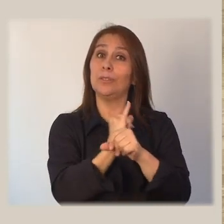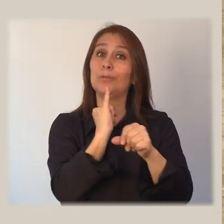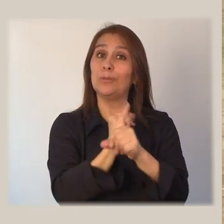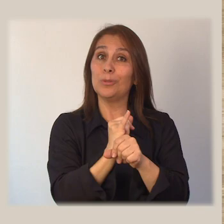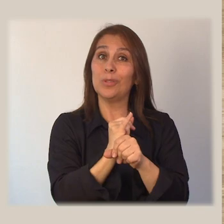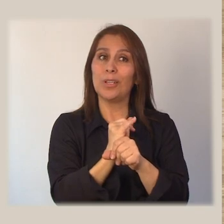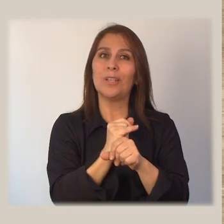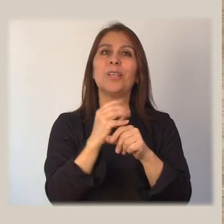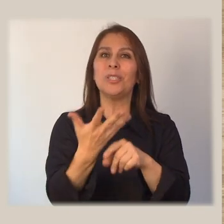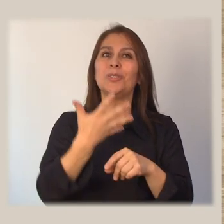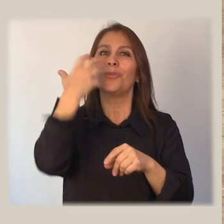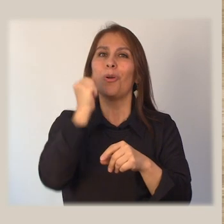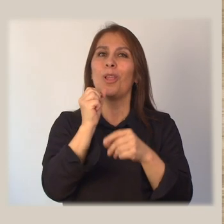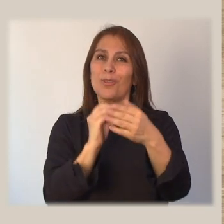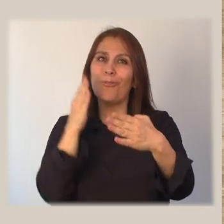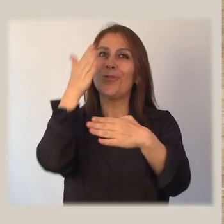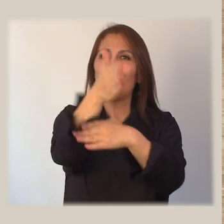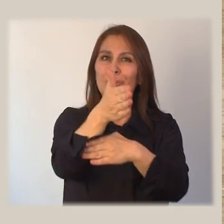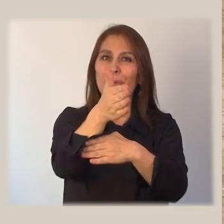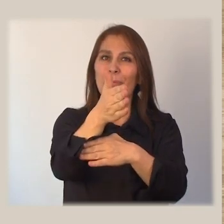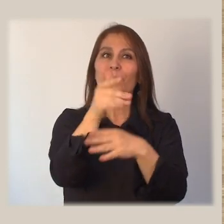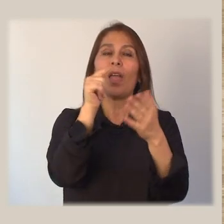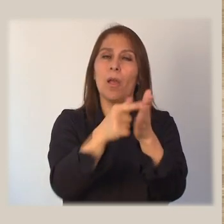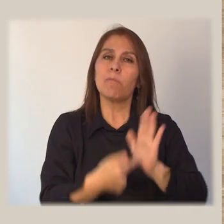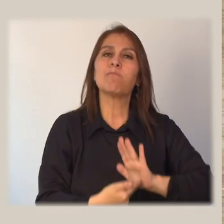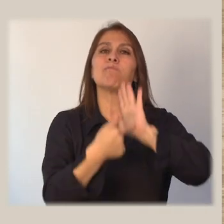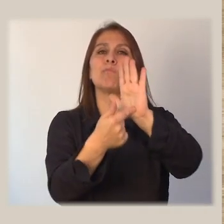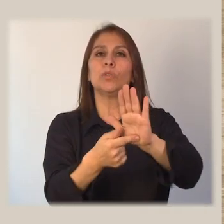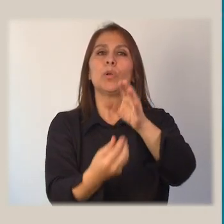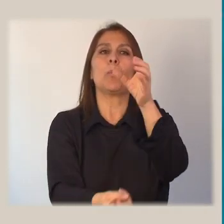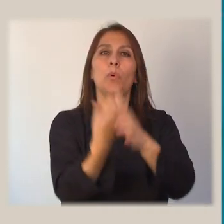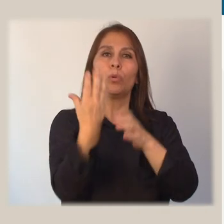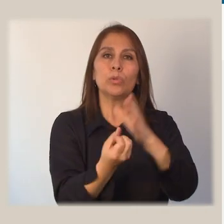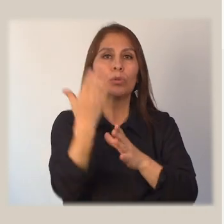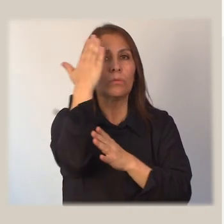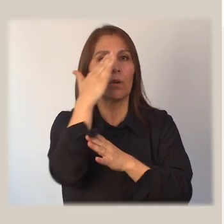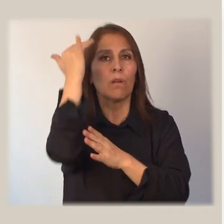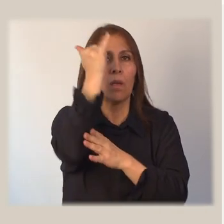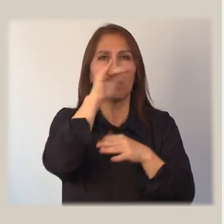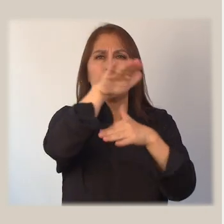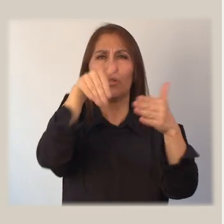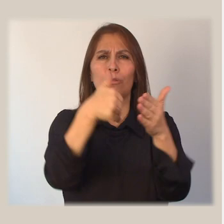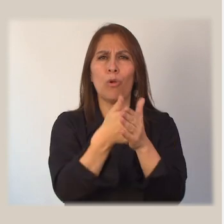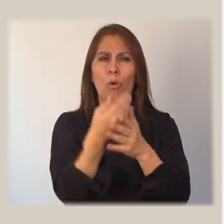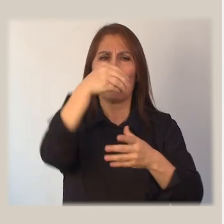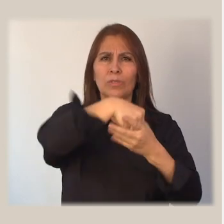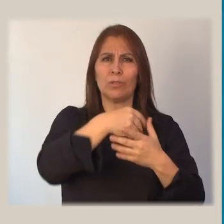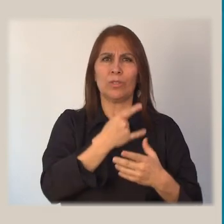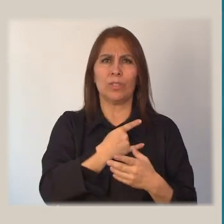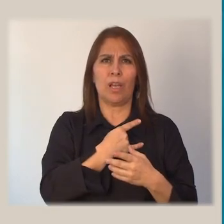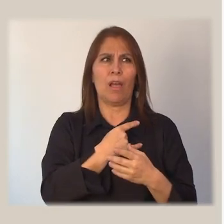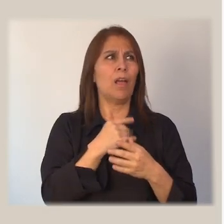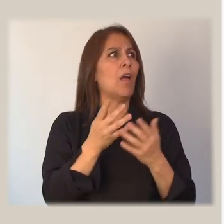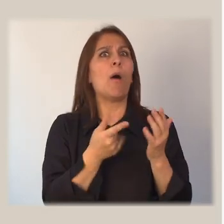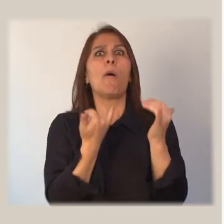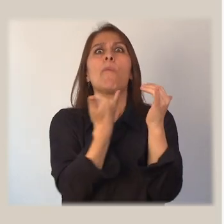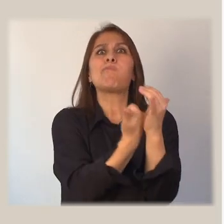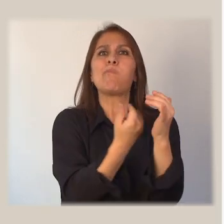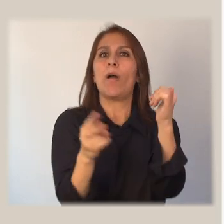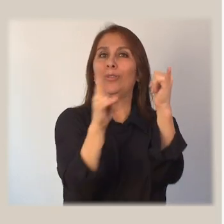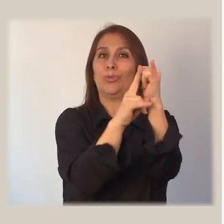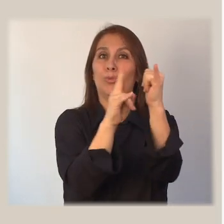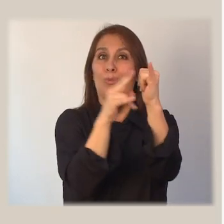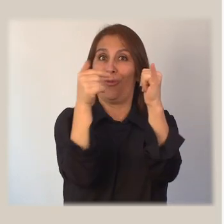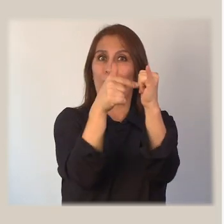que visibiliza el quehacer de la universidad y demás producciones académicas que se encuentran almacenadas en el canal de YouTube. Cuando se pronuncia